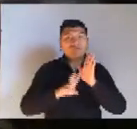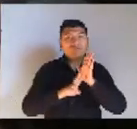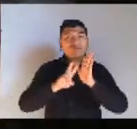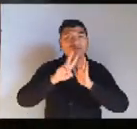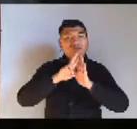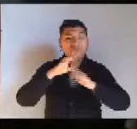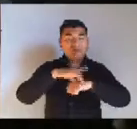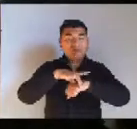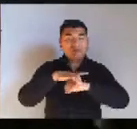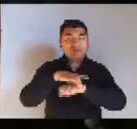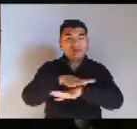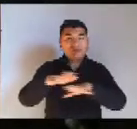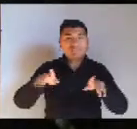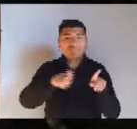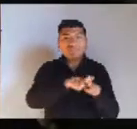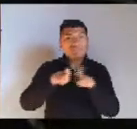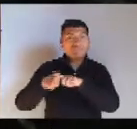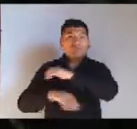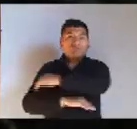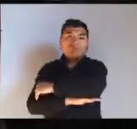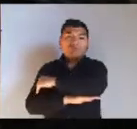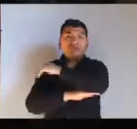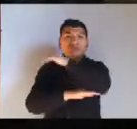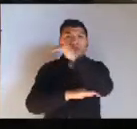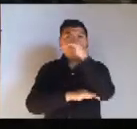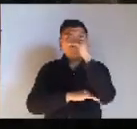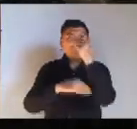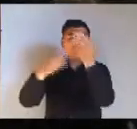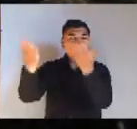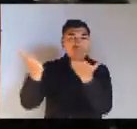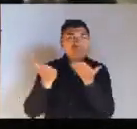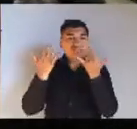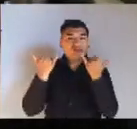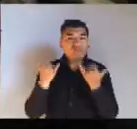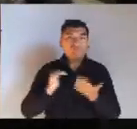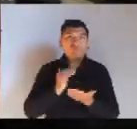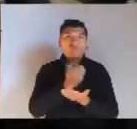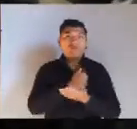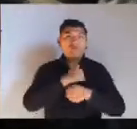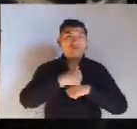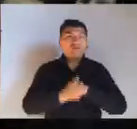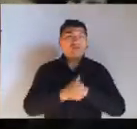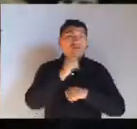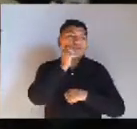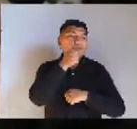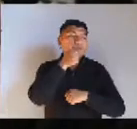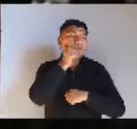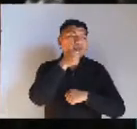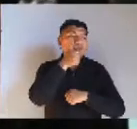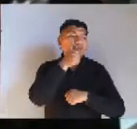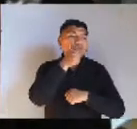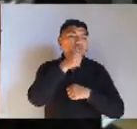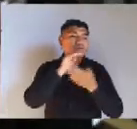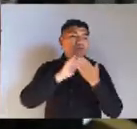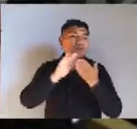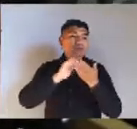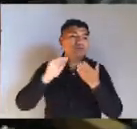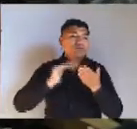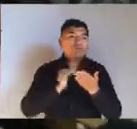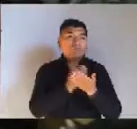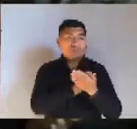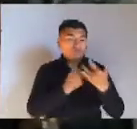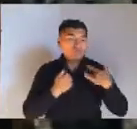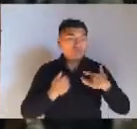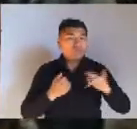tu voluntad en la tierra como en el cielo. Danos hoy nuestro pan de cada día, perdona